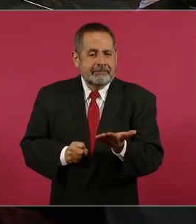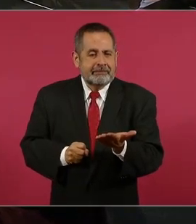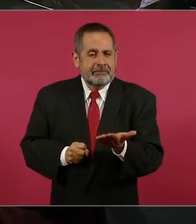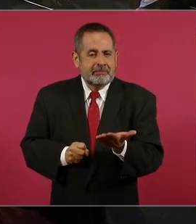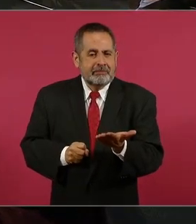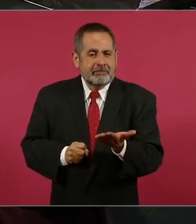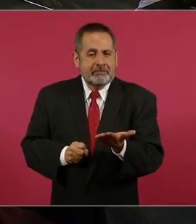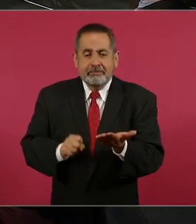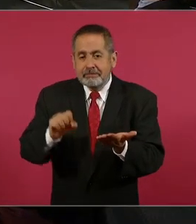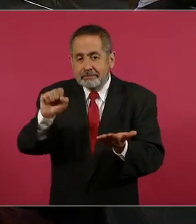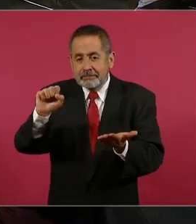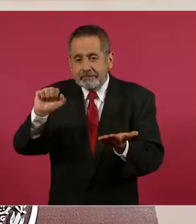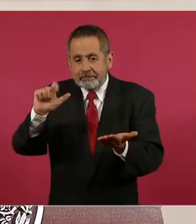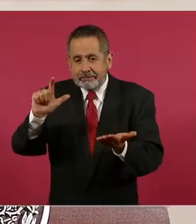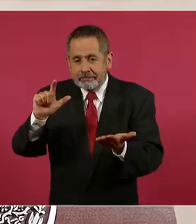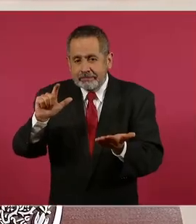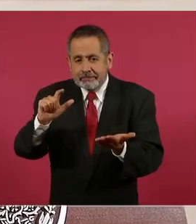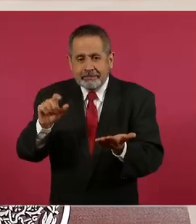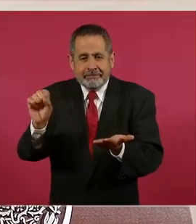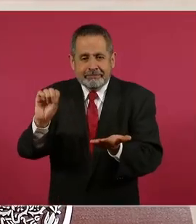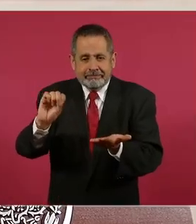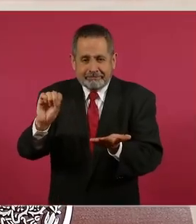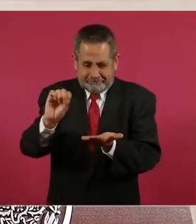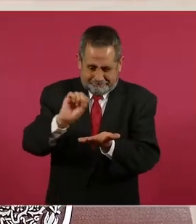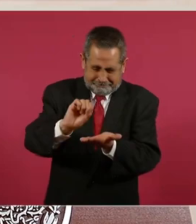solo con sal,